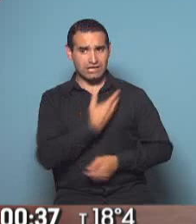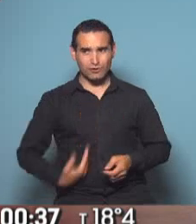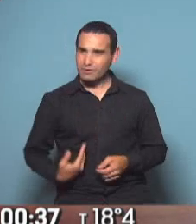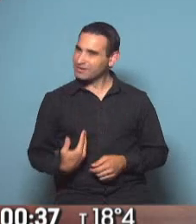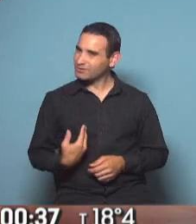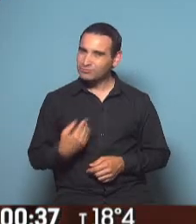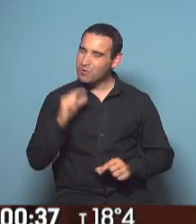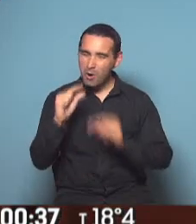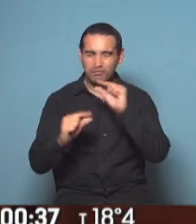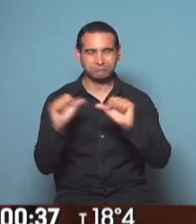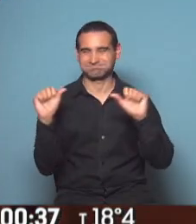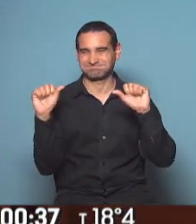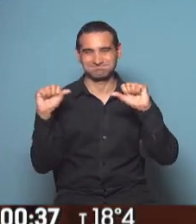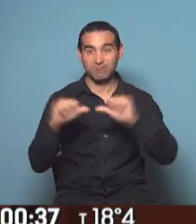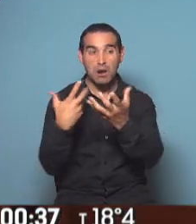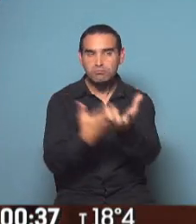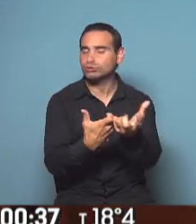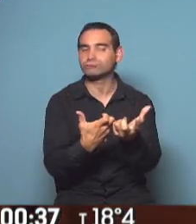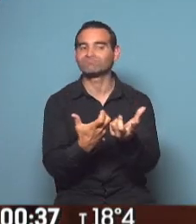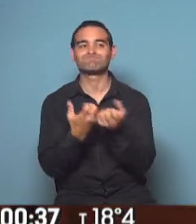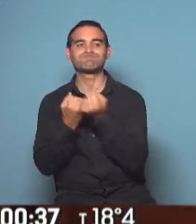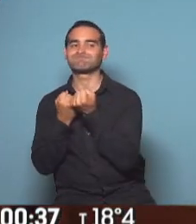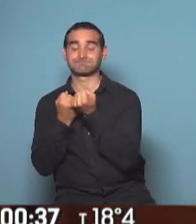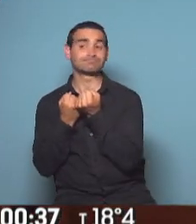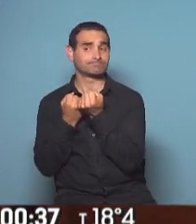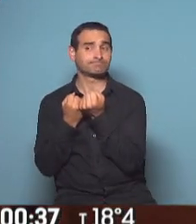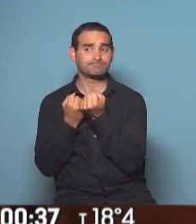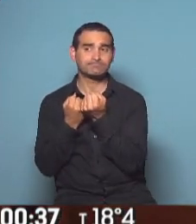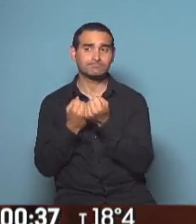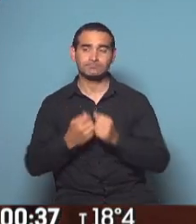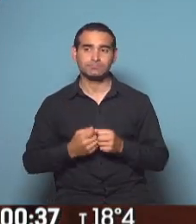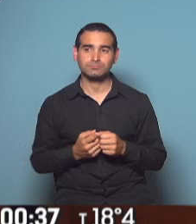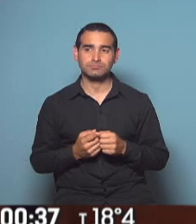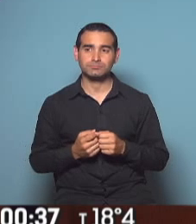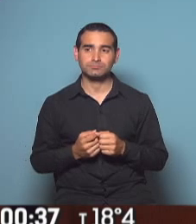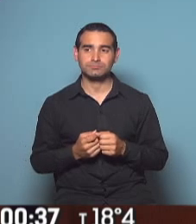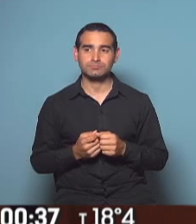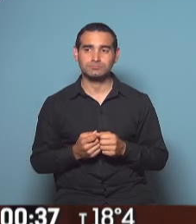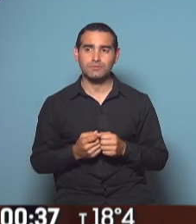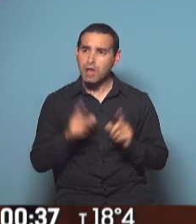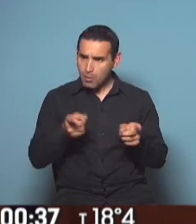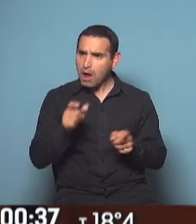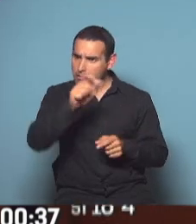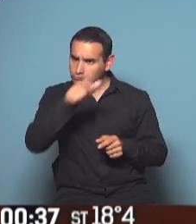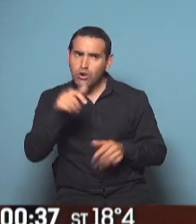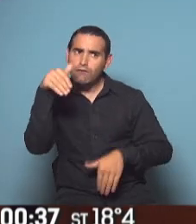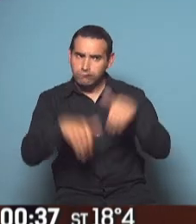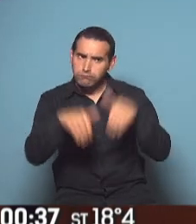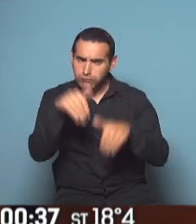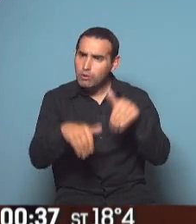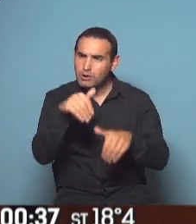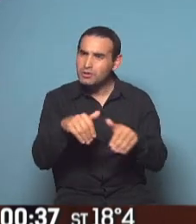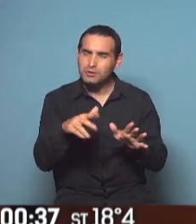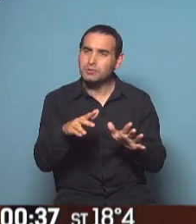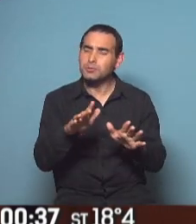en el apoyo al gobierno nacional, sin que haya un descenso tan fuerte de la intención de voto. Lo ha habido, pero